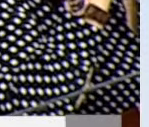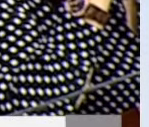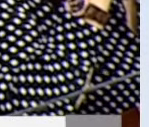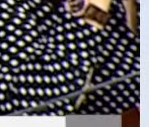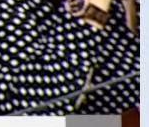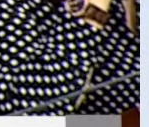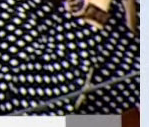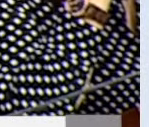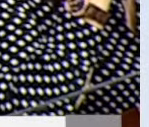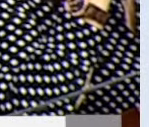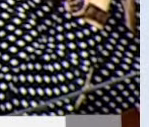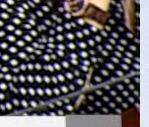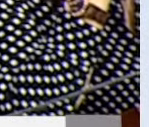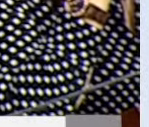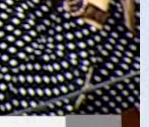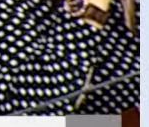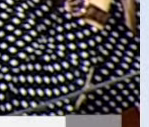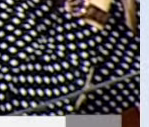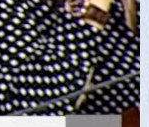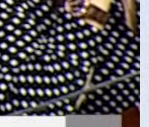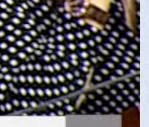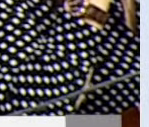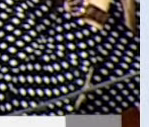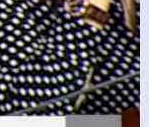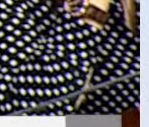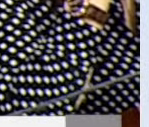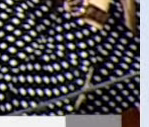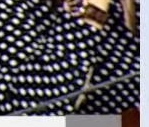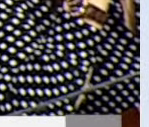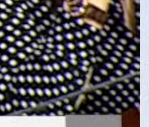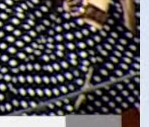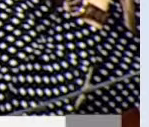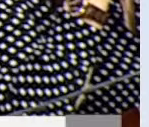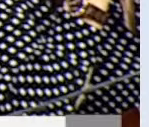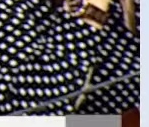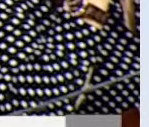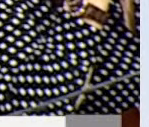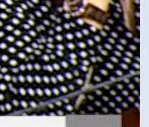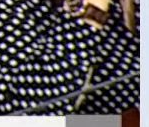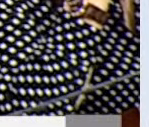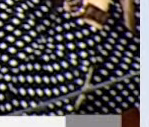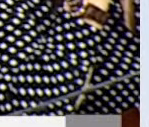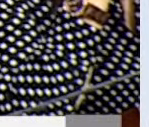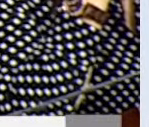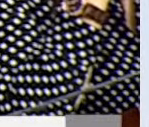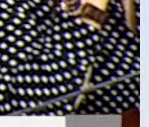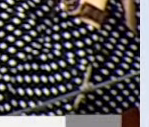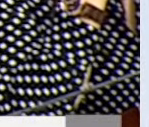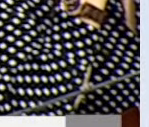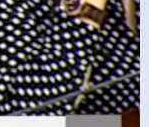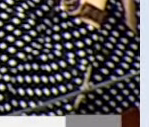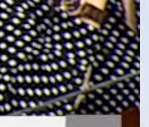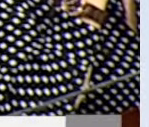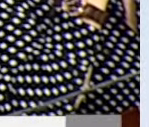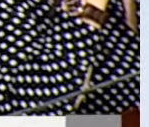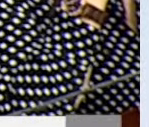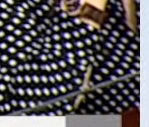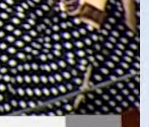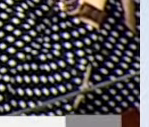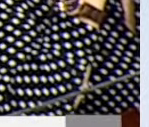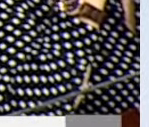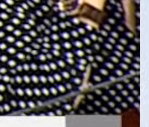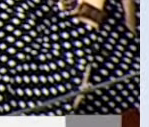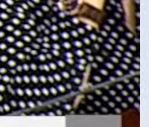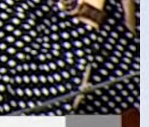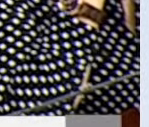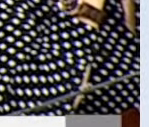gran responsabilidad de este nuevo gabinete para que, con tanto reclamo, con